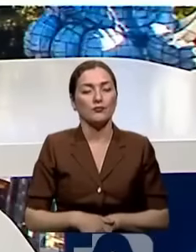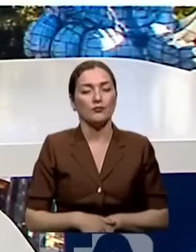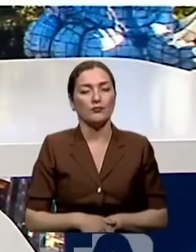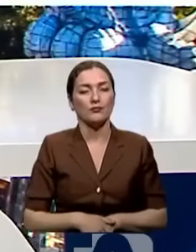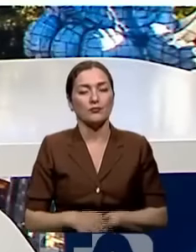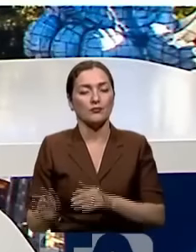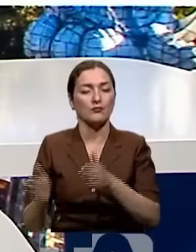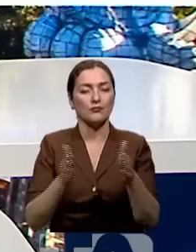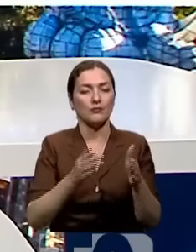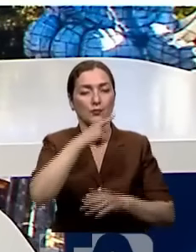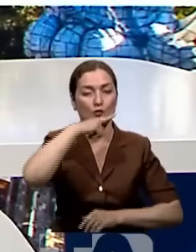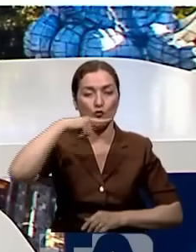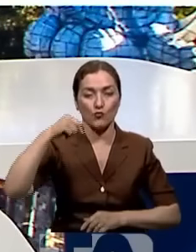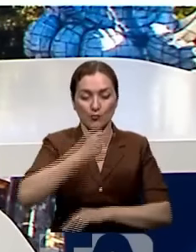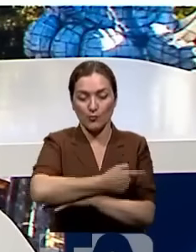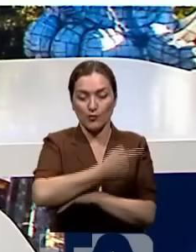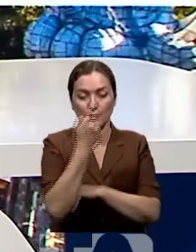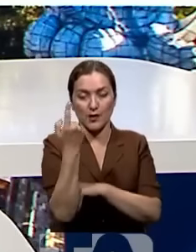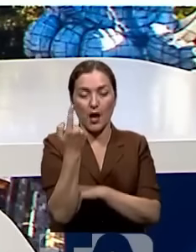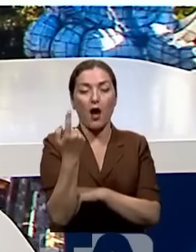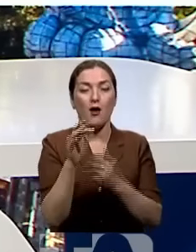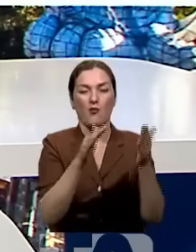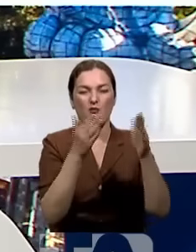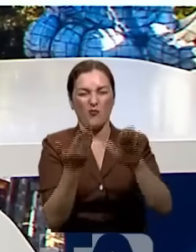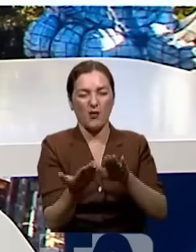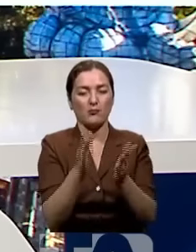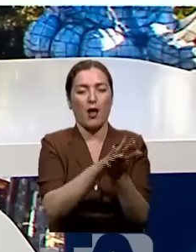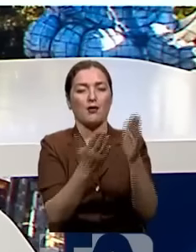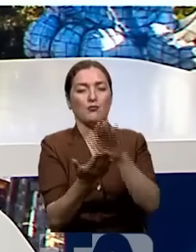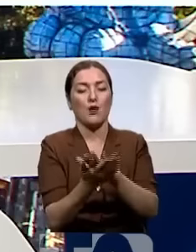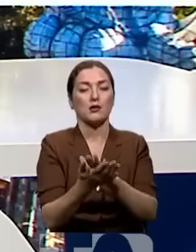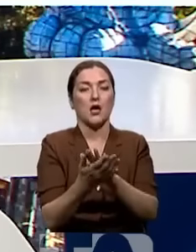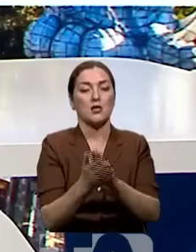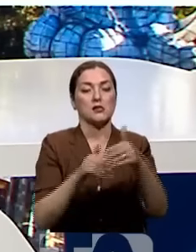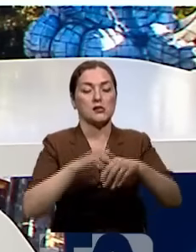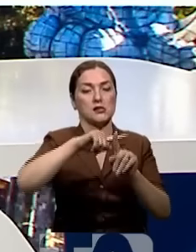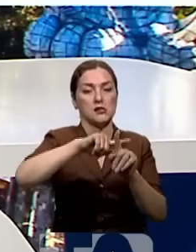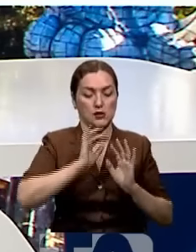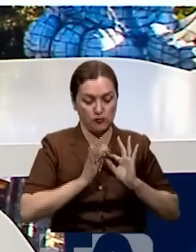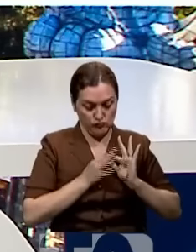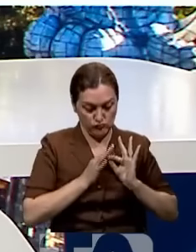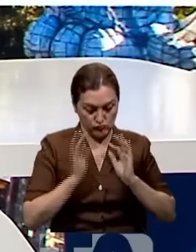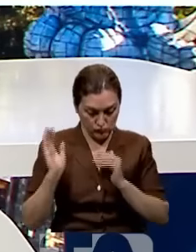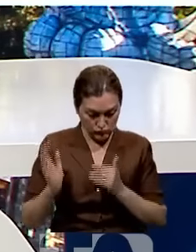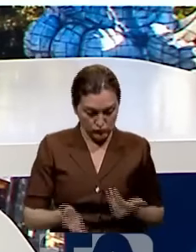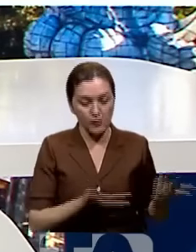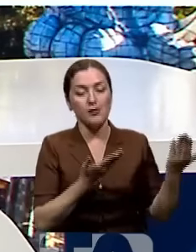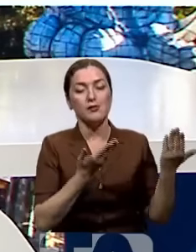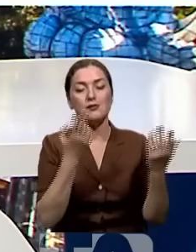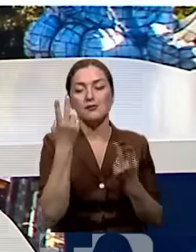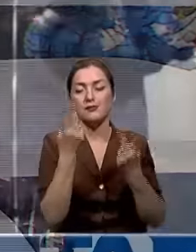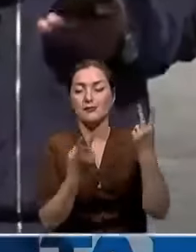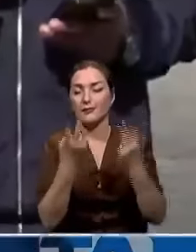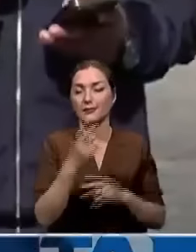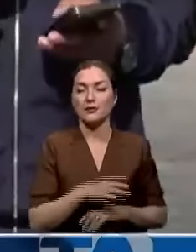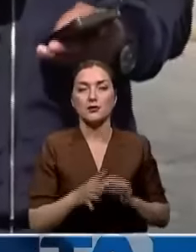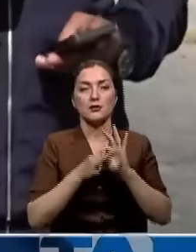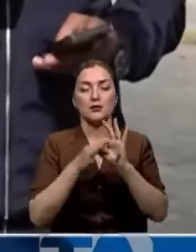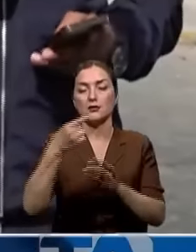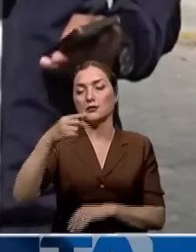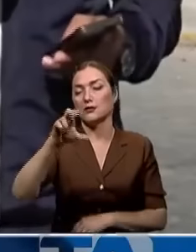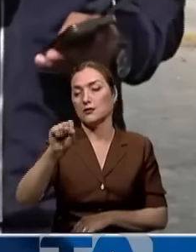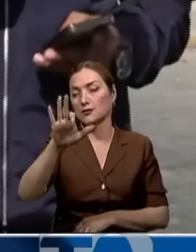Y en el marco del feriado por el Día de los Difuntos, el cementerio de Calderón se prepara para recibir a los visitantes. Así es, y nuestro compañero